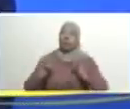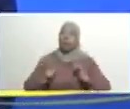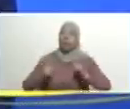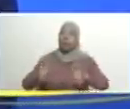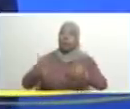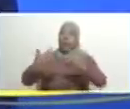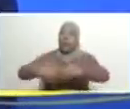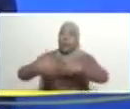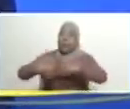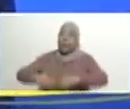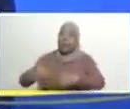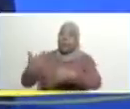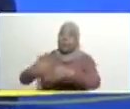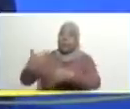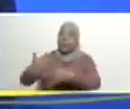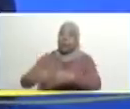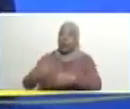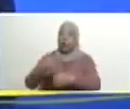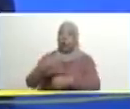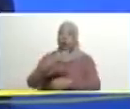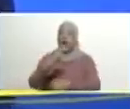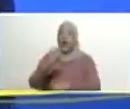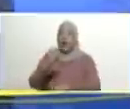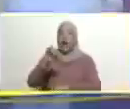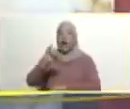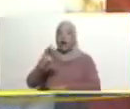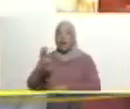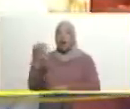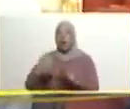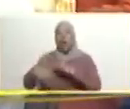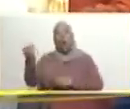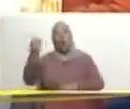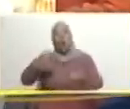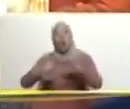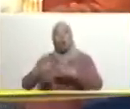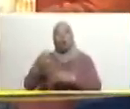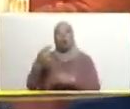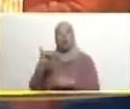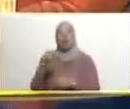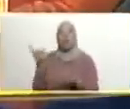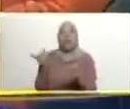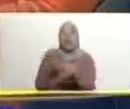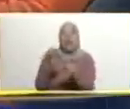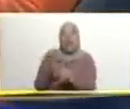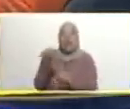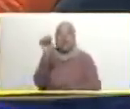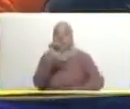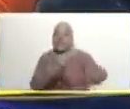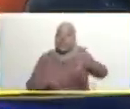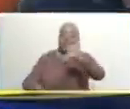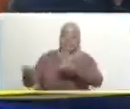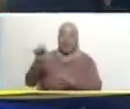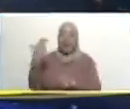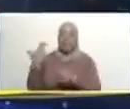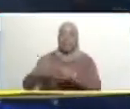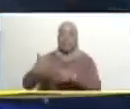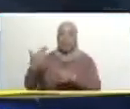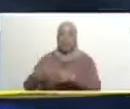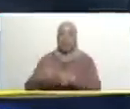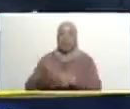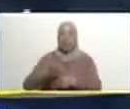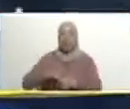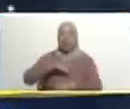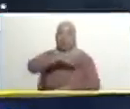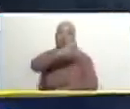Petrocaribe, sino sumando otras opciones de la petroquímica, del gas, para garantizar una región